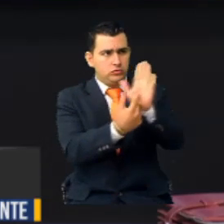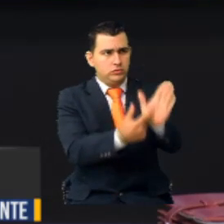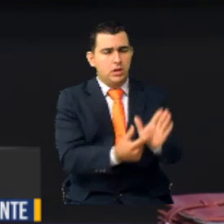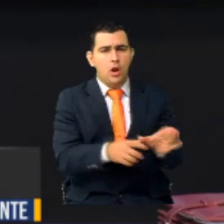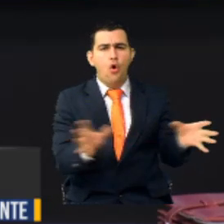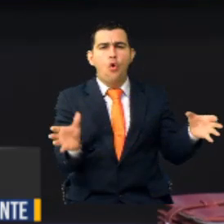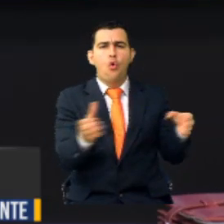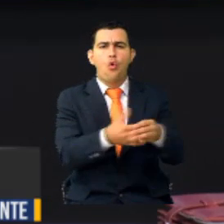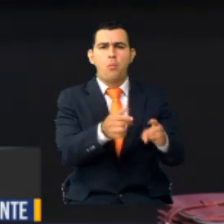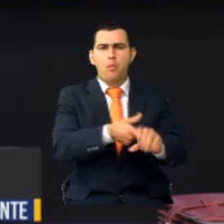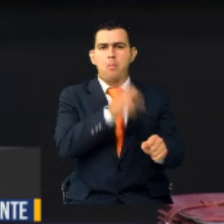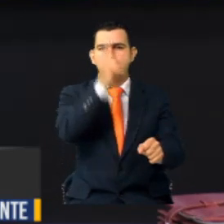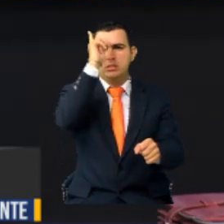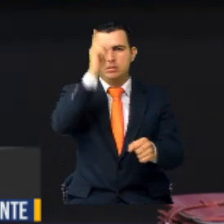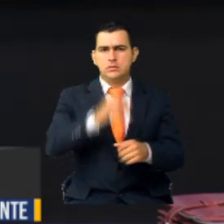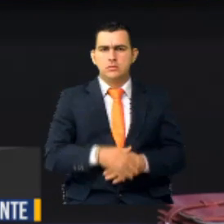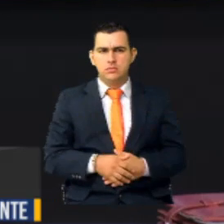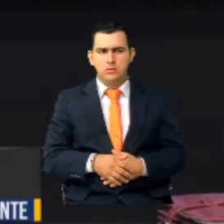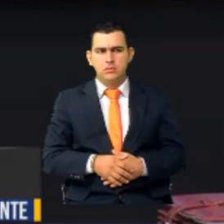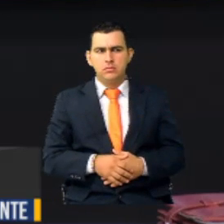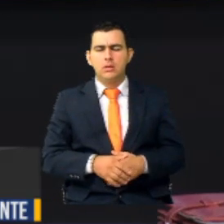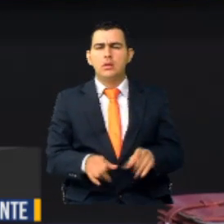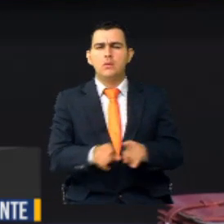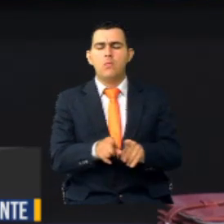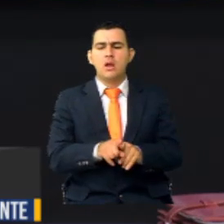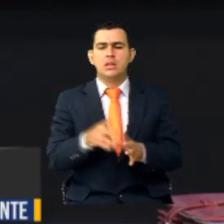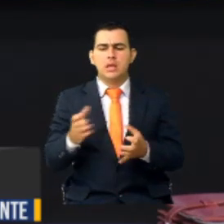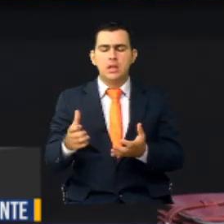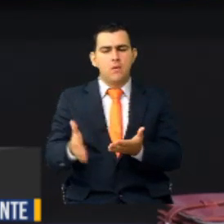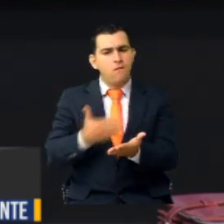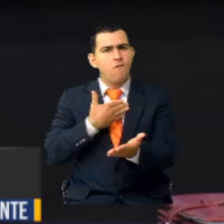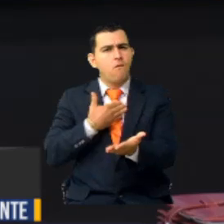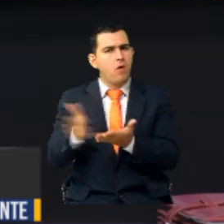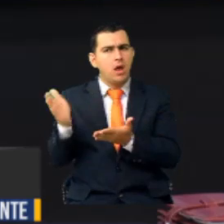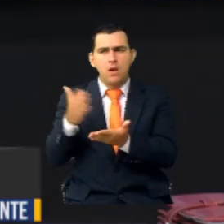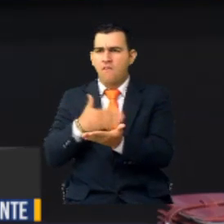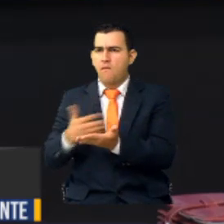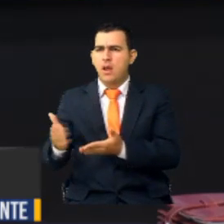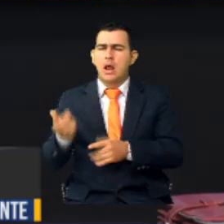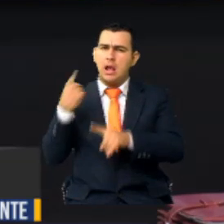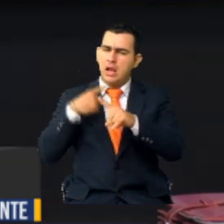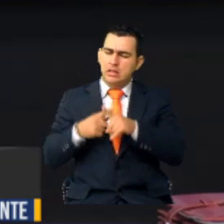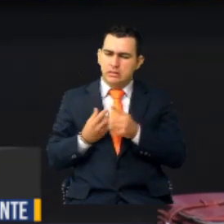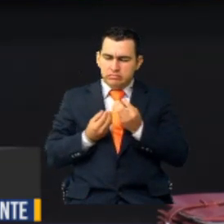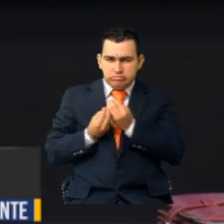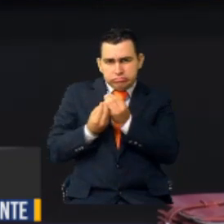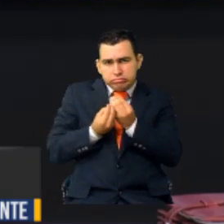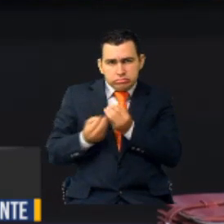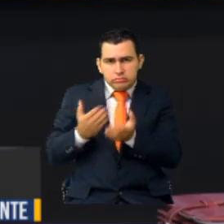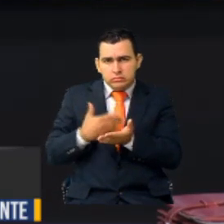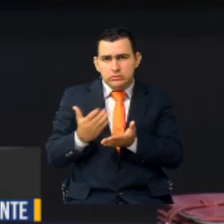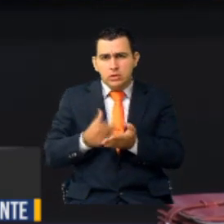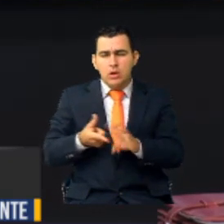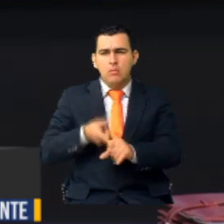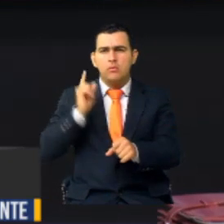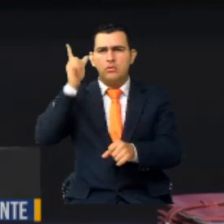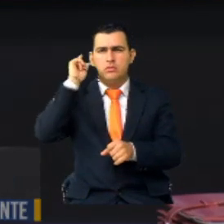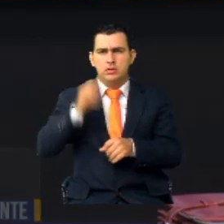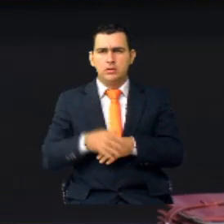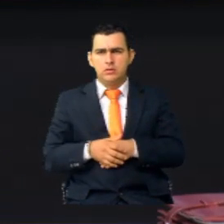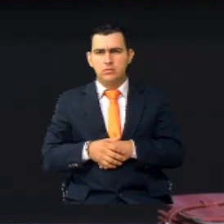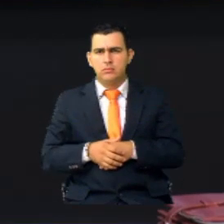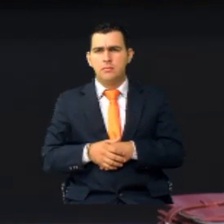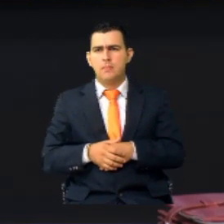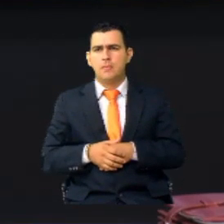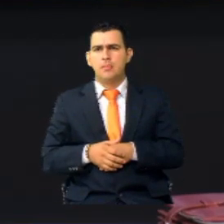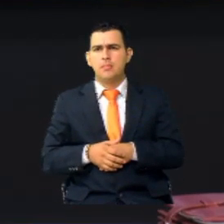partido en nuestra campaña con el ánimo de sacarlos, con esas estrategias que hace mucho tiempo vienen utilizando los politiqueros, las estructuras, las